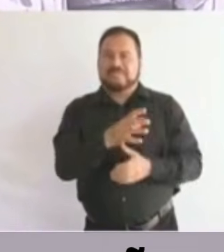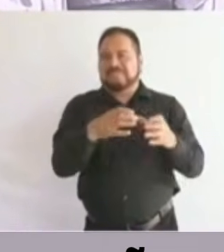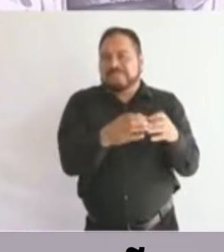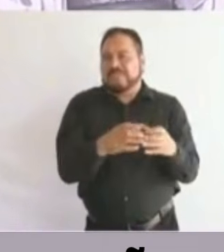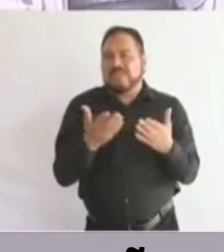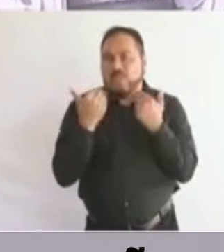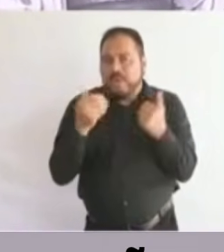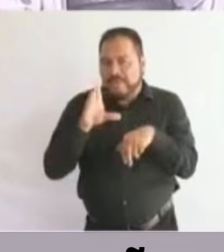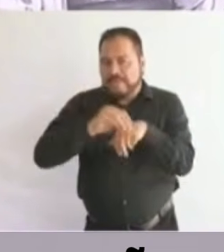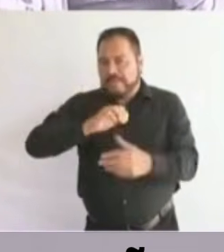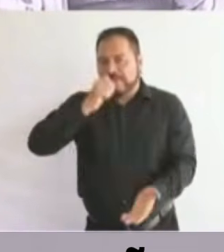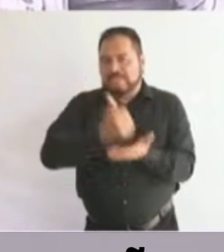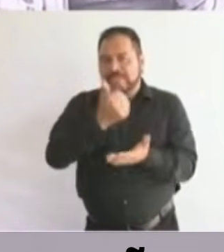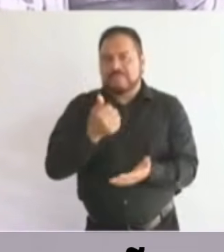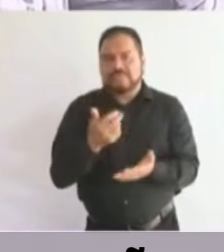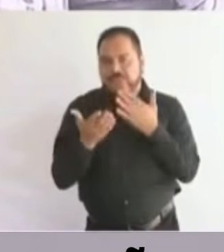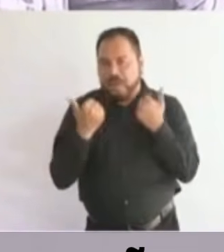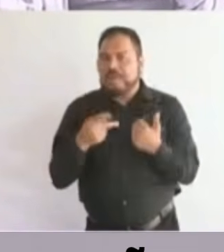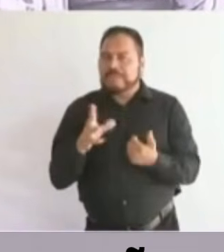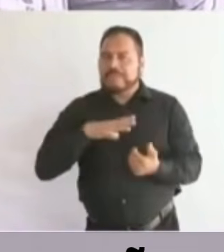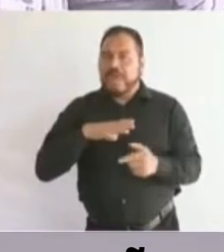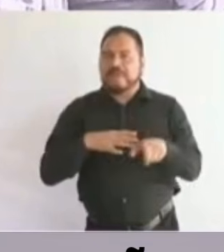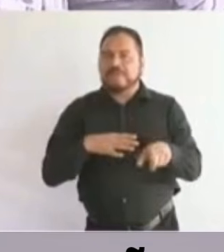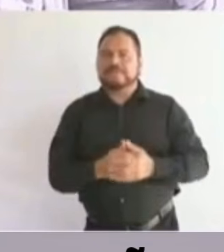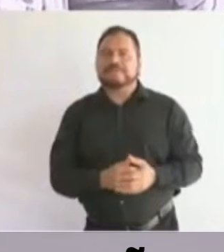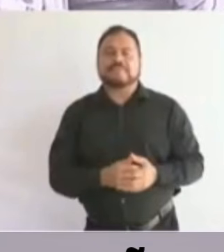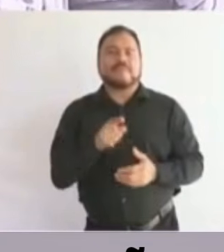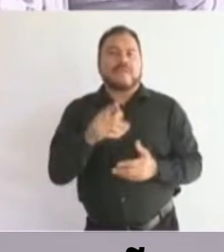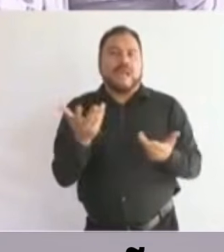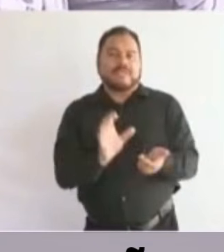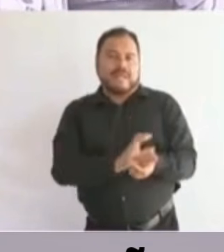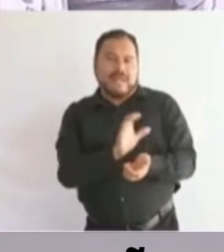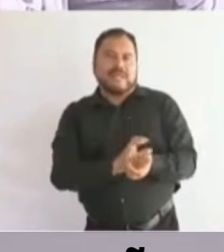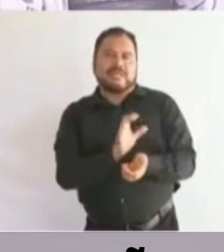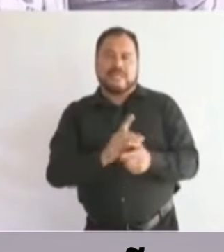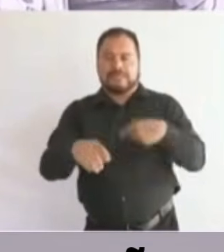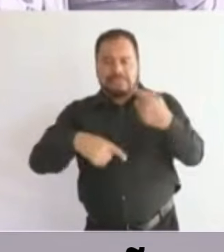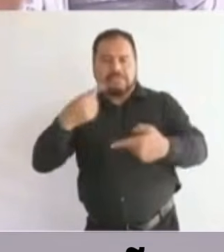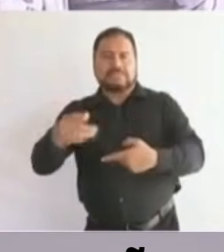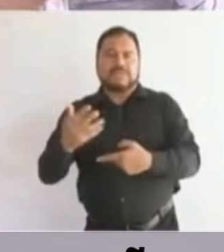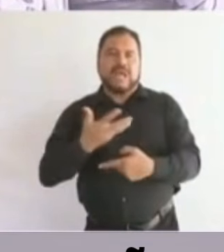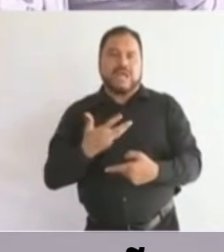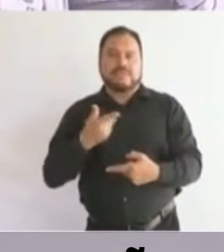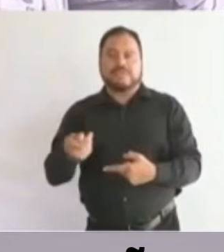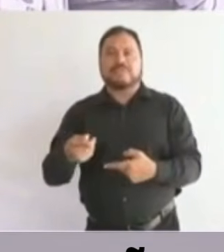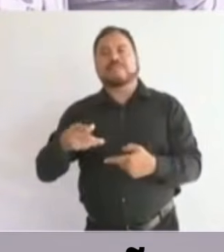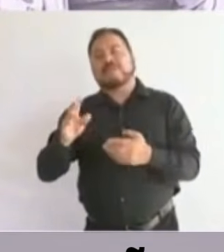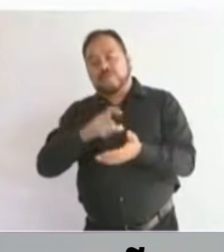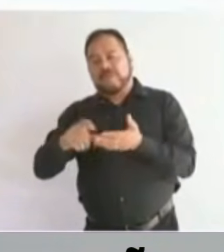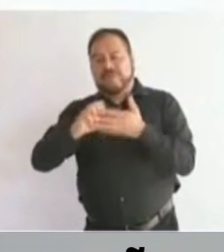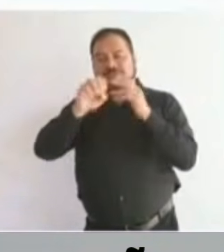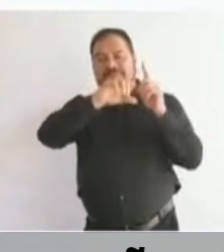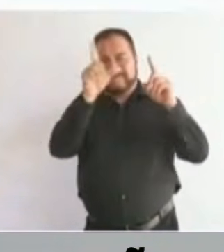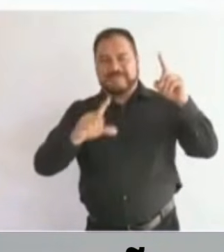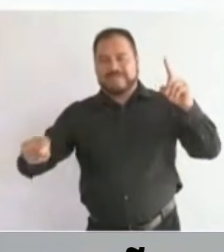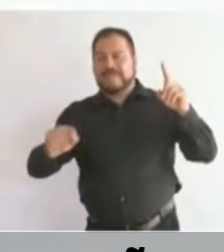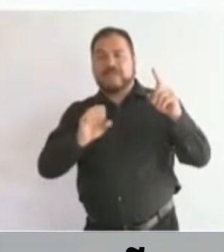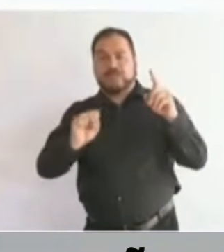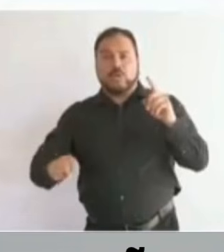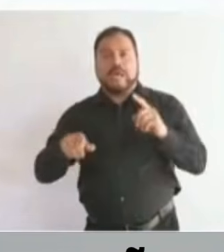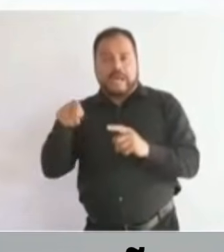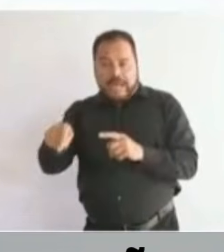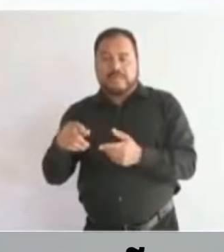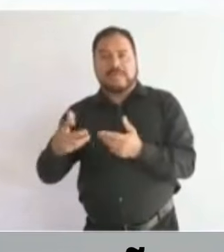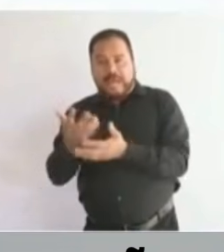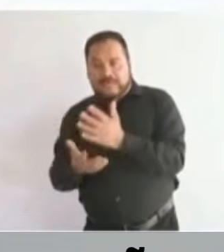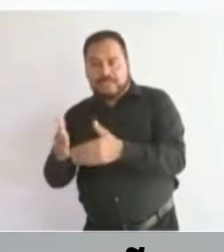estaba permitido, pero que en realidad existía. Se generaba energía renovable en el sur y se compraba en el norte. Y dijeron, eso es una sociedad